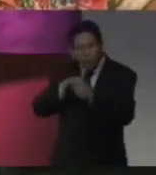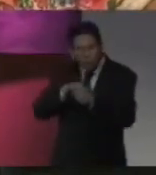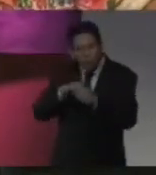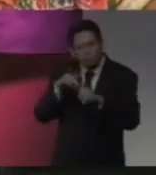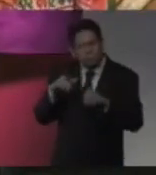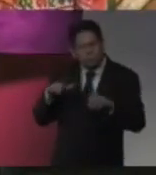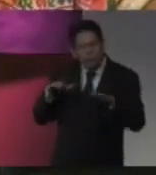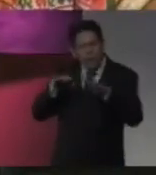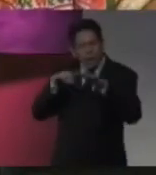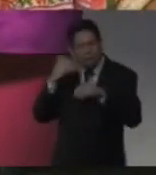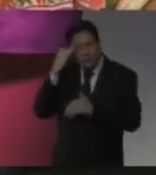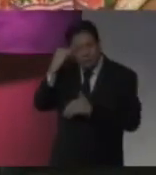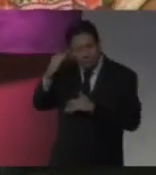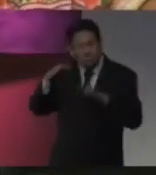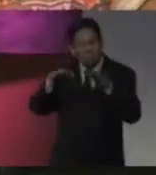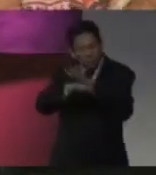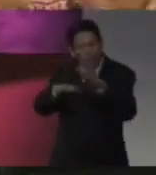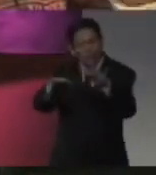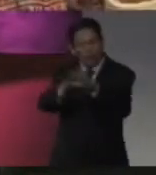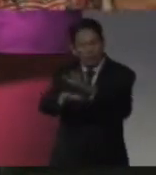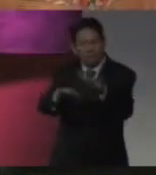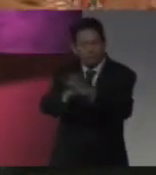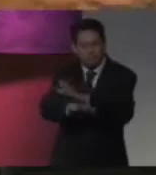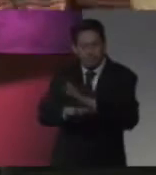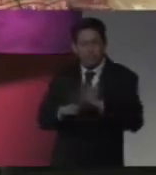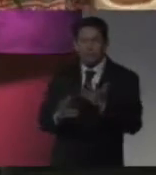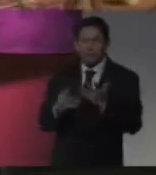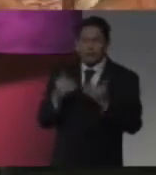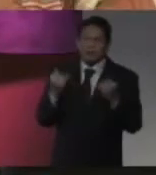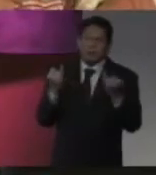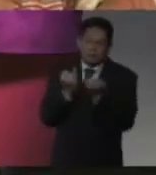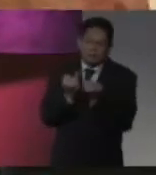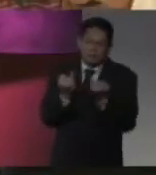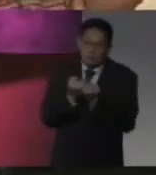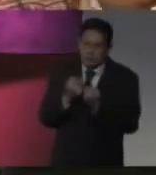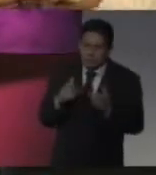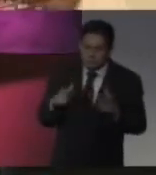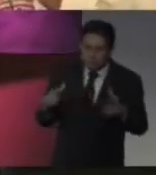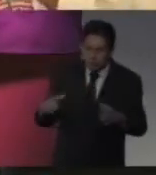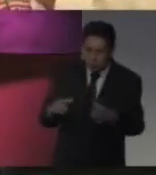transforman, ¿verdad?, y que la dinámica cultural